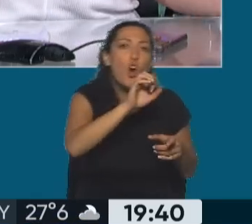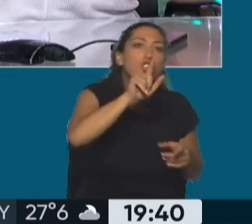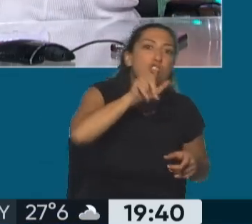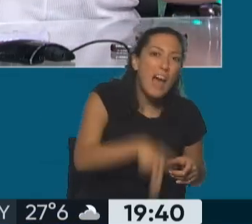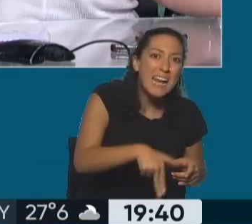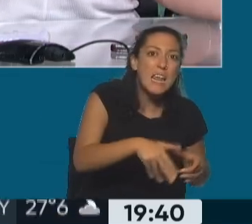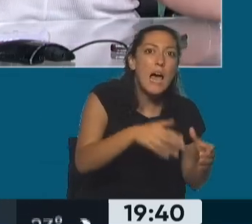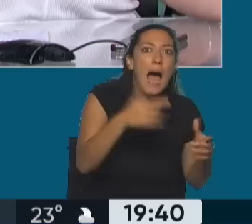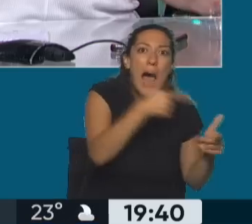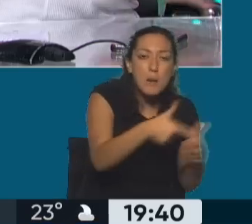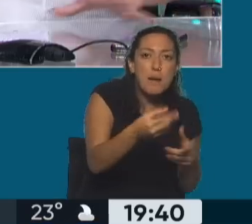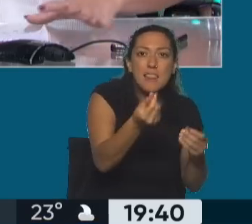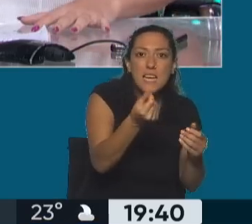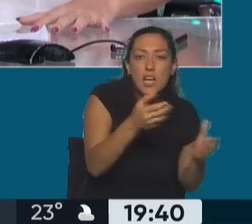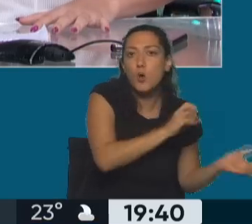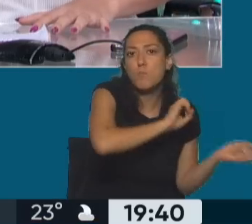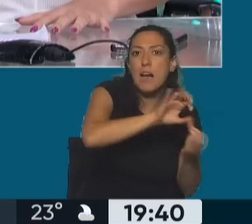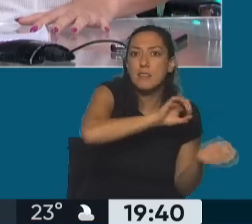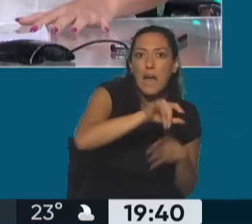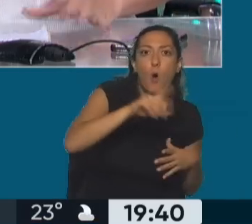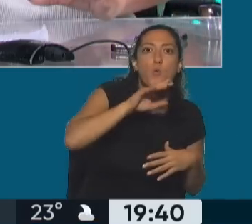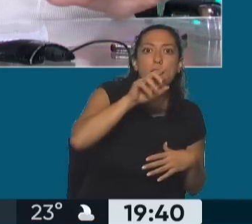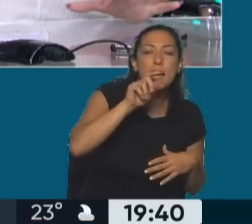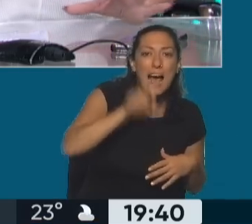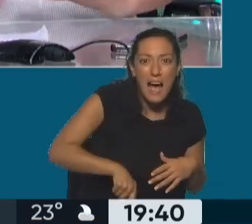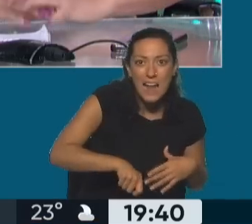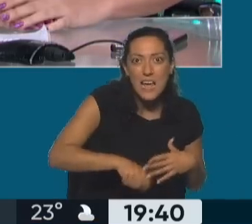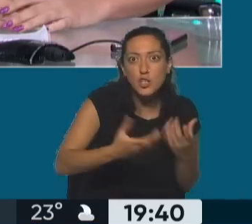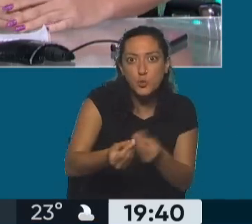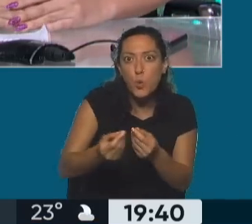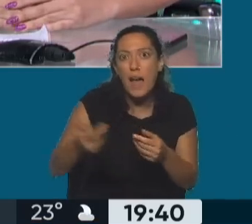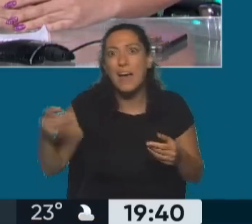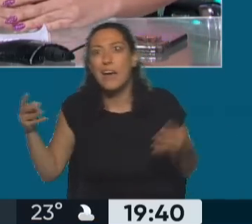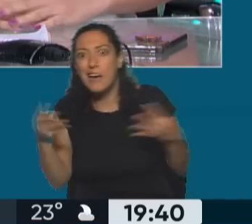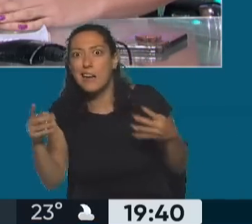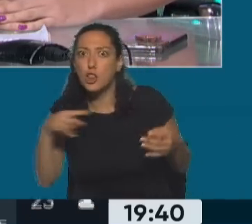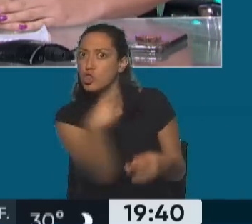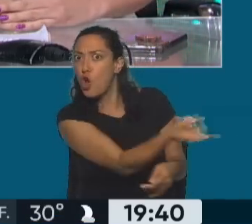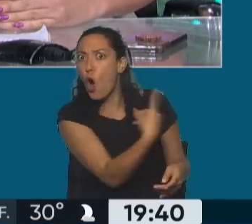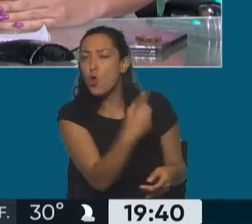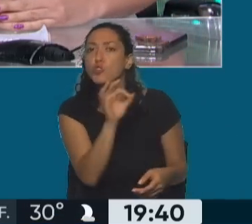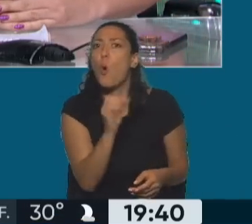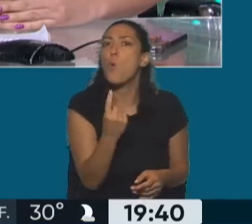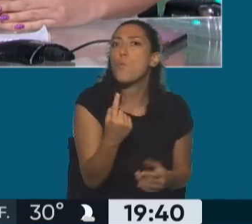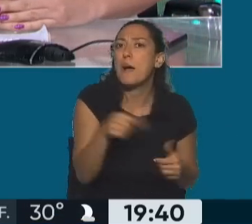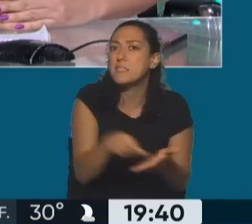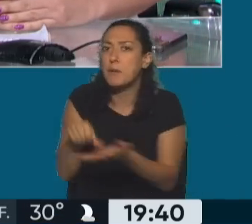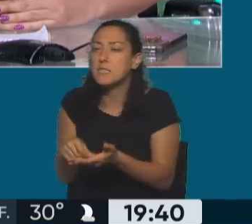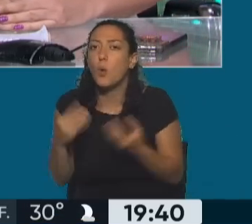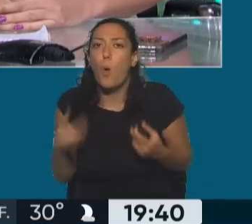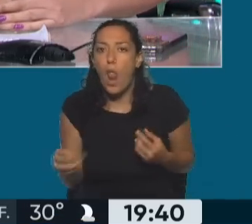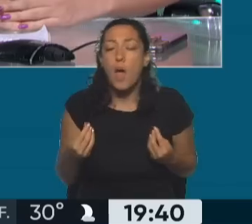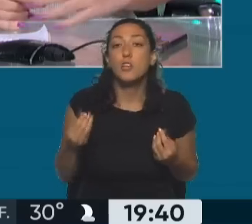envían armas, que envían financiamiento a Ucrania. Bueno, hasta el momento lo que pasó fue que desde Estados Unidos citaron al embajador